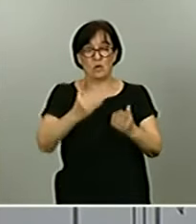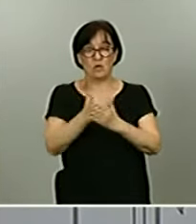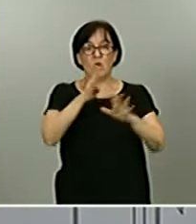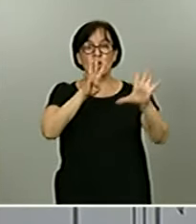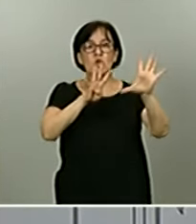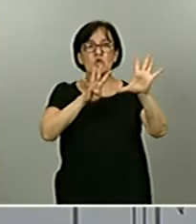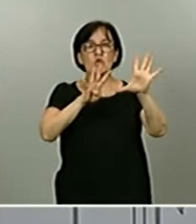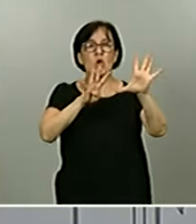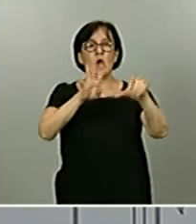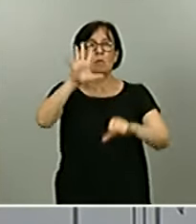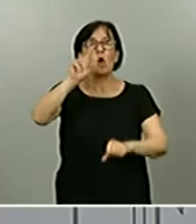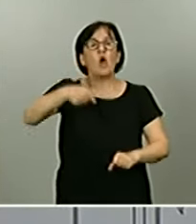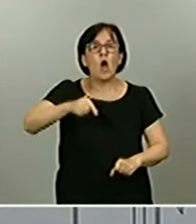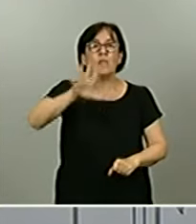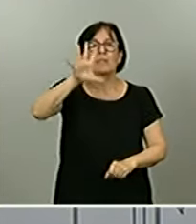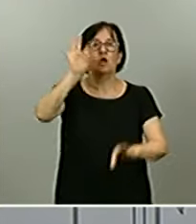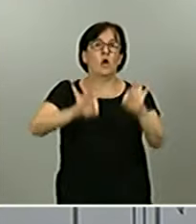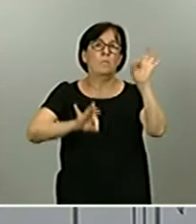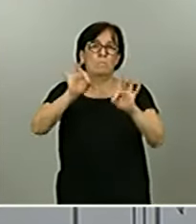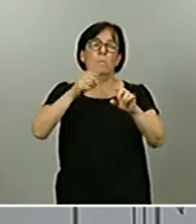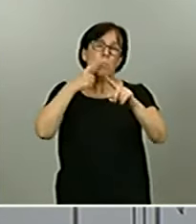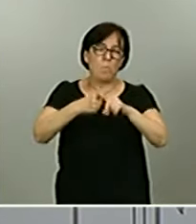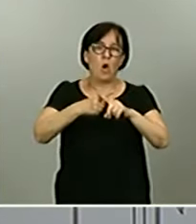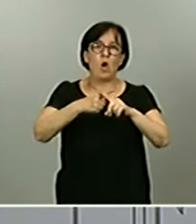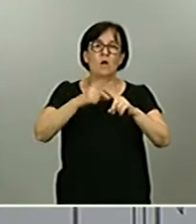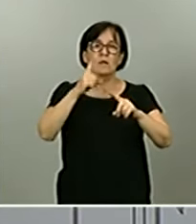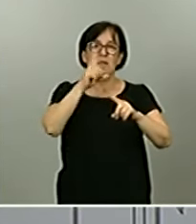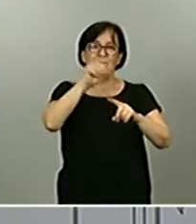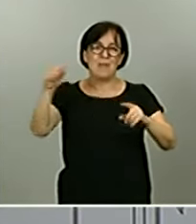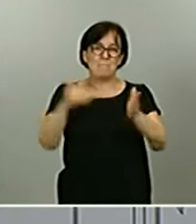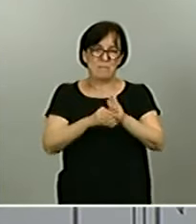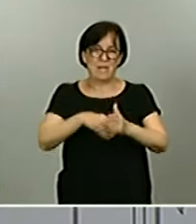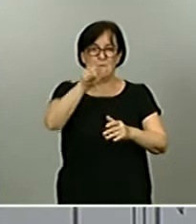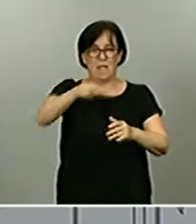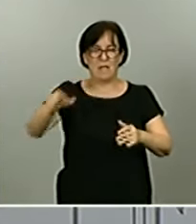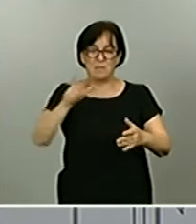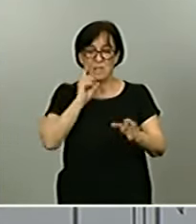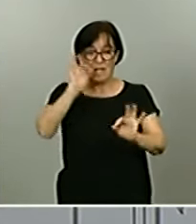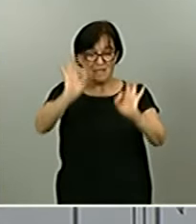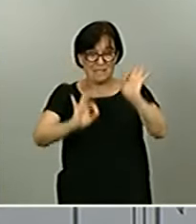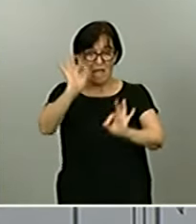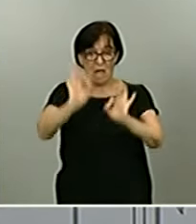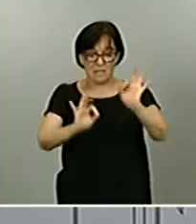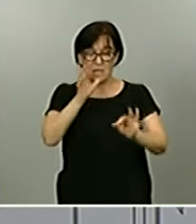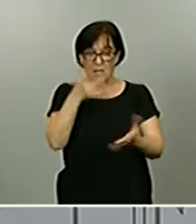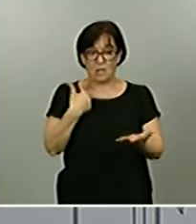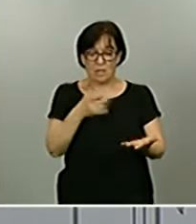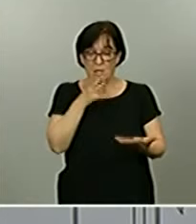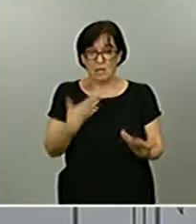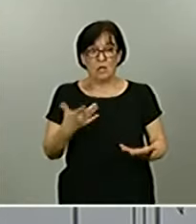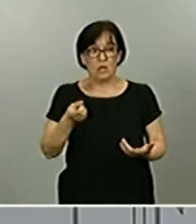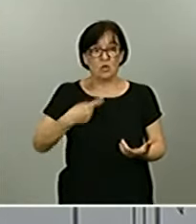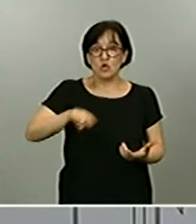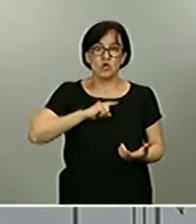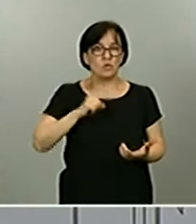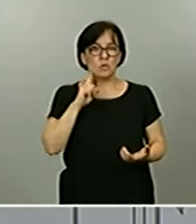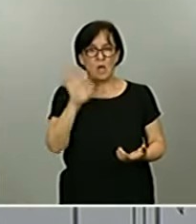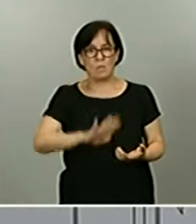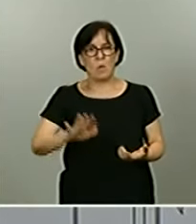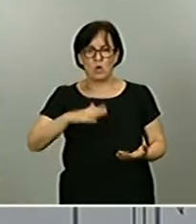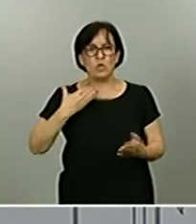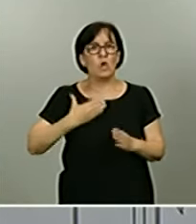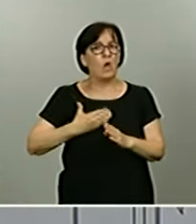95,5 por 100.000 habitantes. Tasas que ahora mismo a nosotros, en nuestra situación actual, nos parecen muy altas, obviamente,